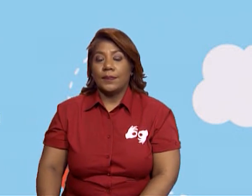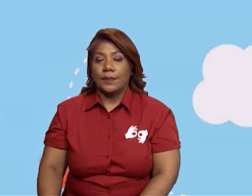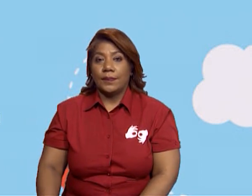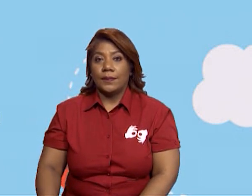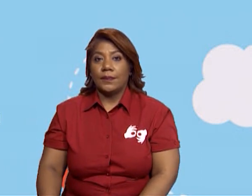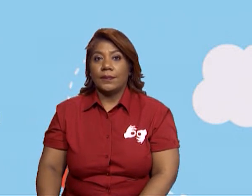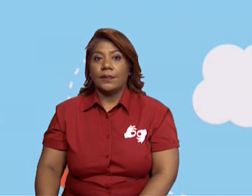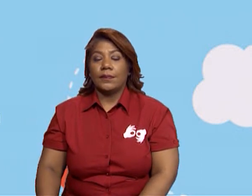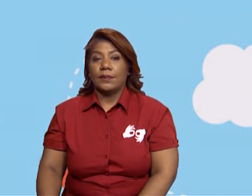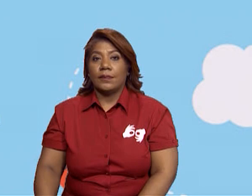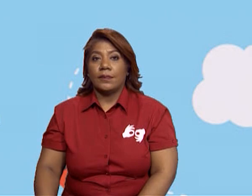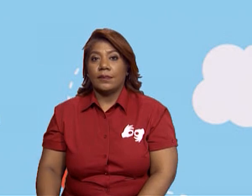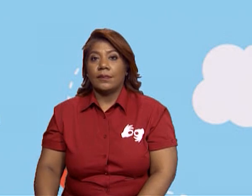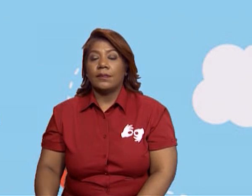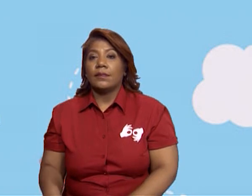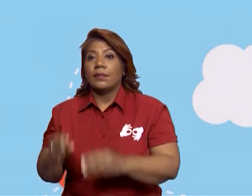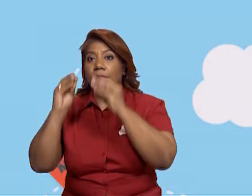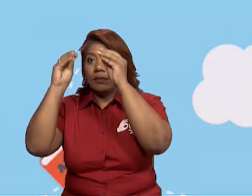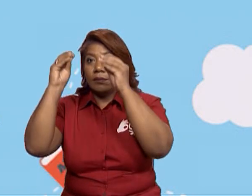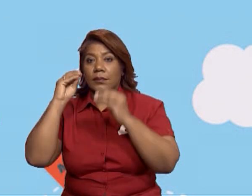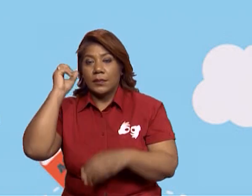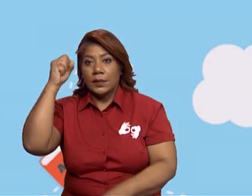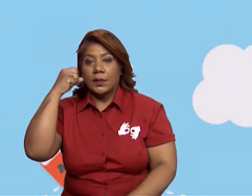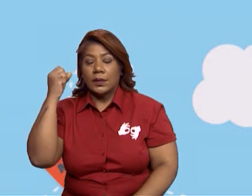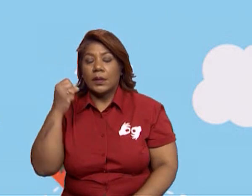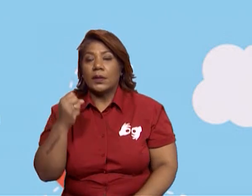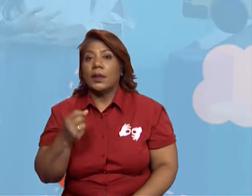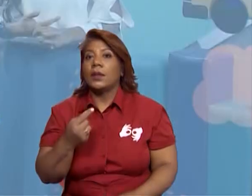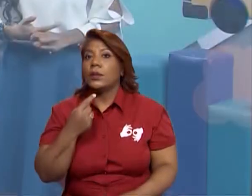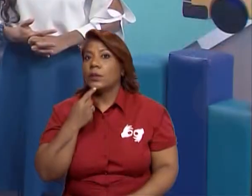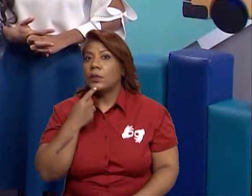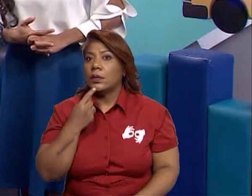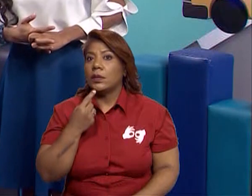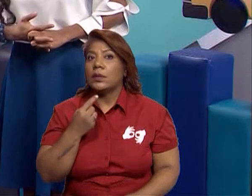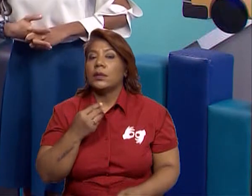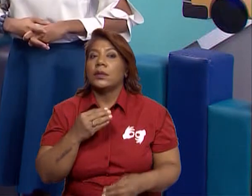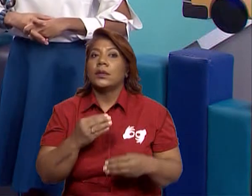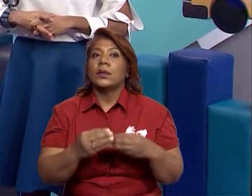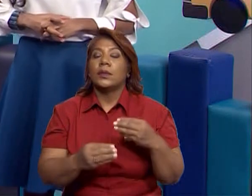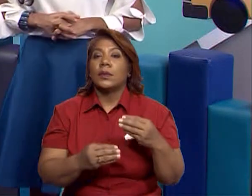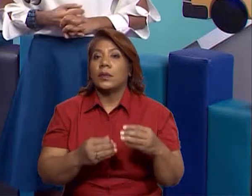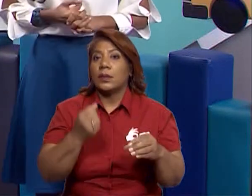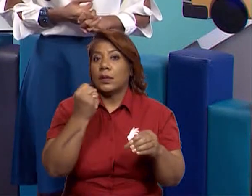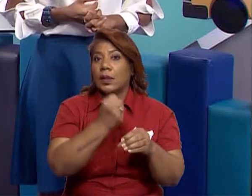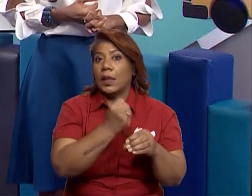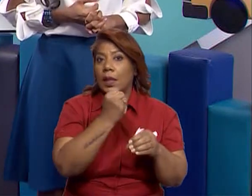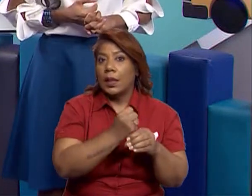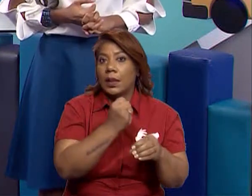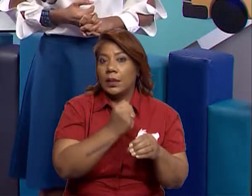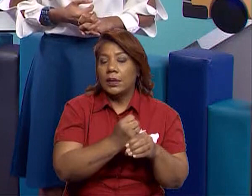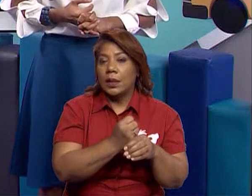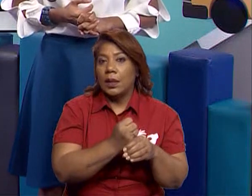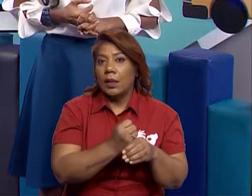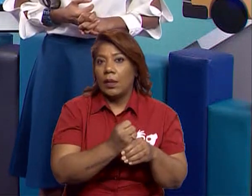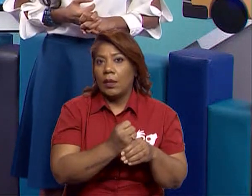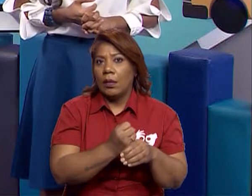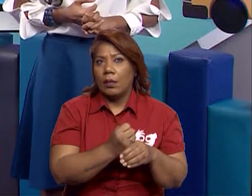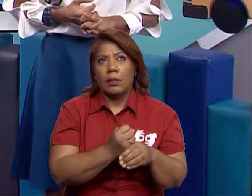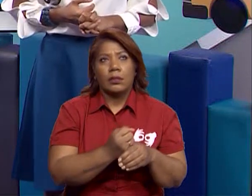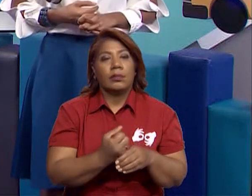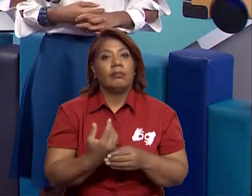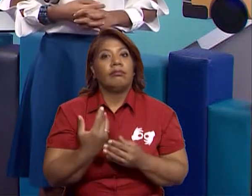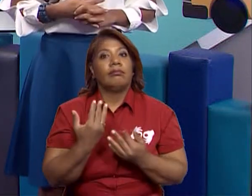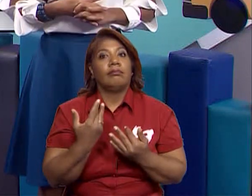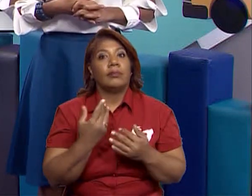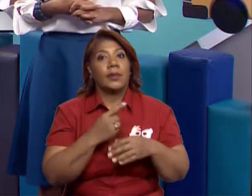Maestra, ¿pasó lento o no pasó lento? Sí, porque muy lento. Porque el hielo no se derrite de una que... No, él